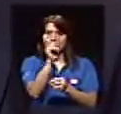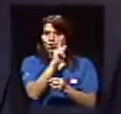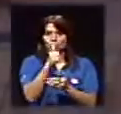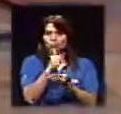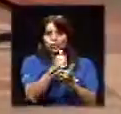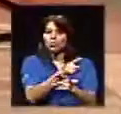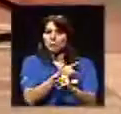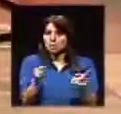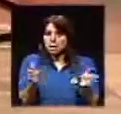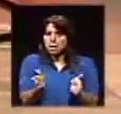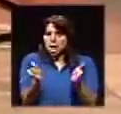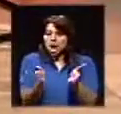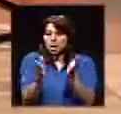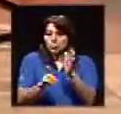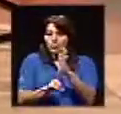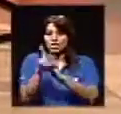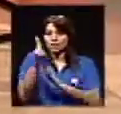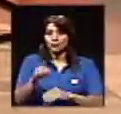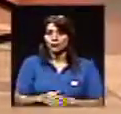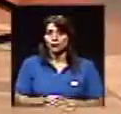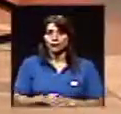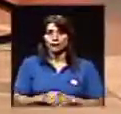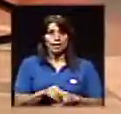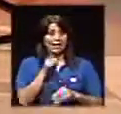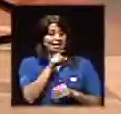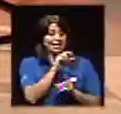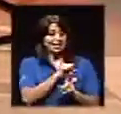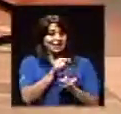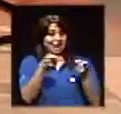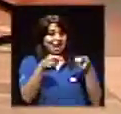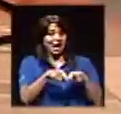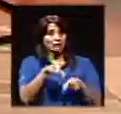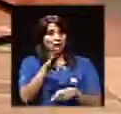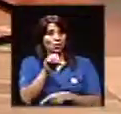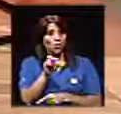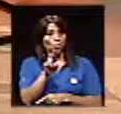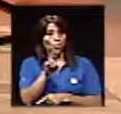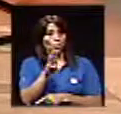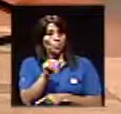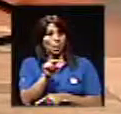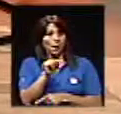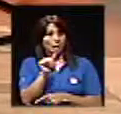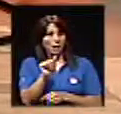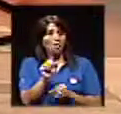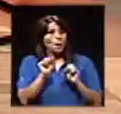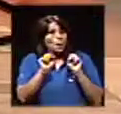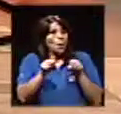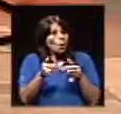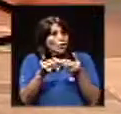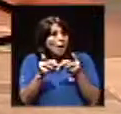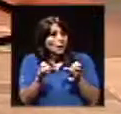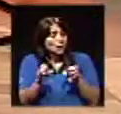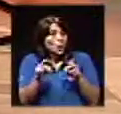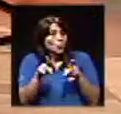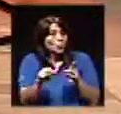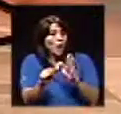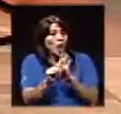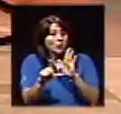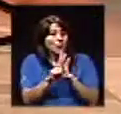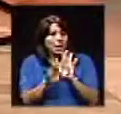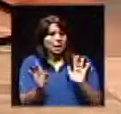desarrollo. ¿Podría el caso Corbana dar espacio a algunas ideas en la Asamblea Legislativa o